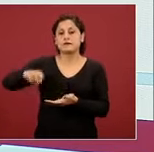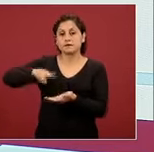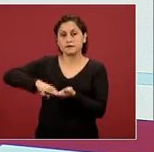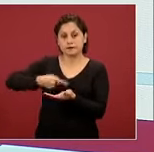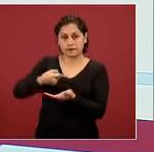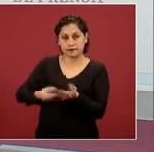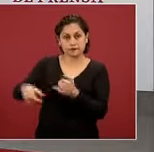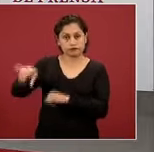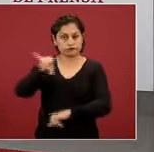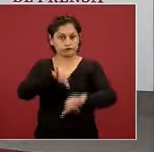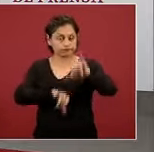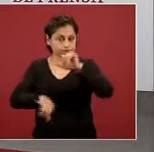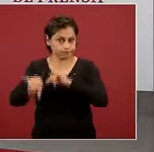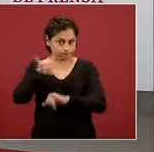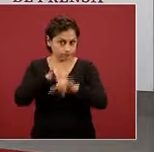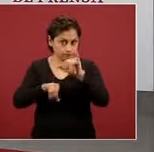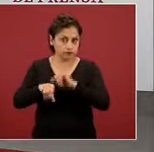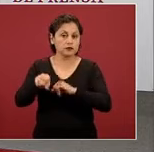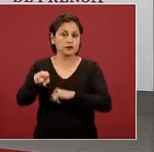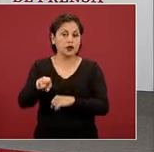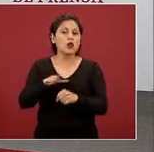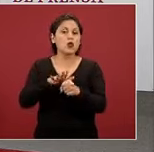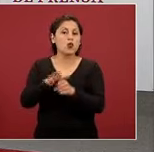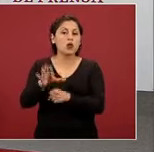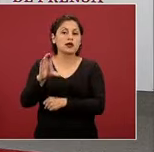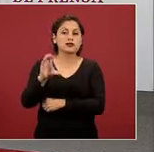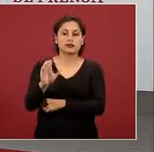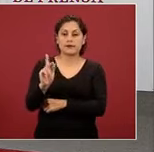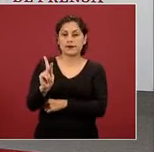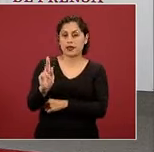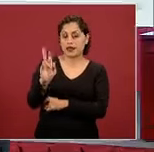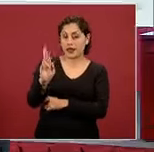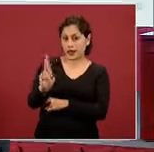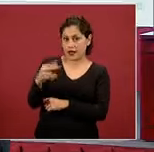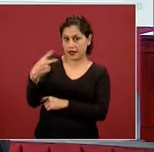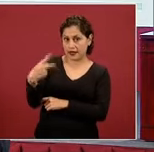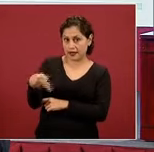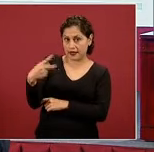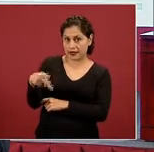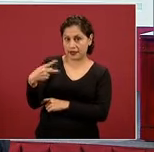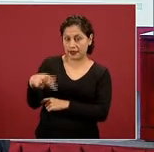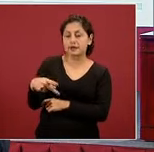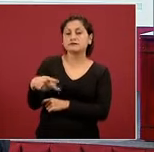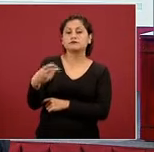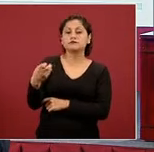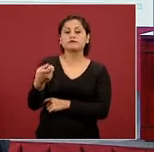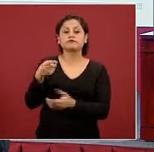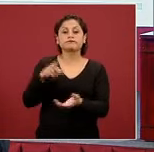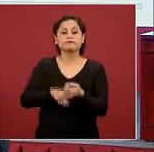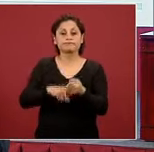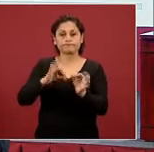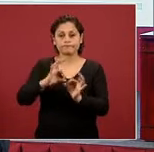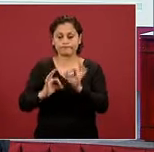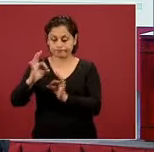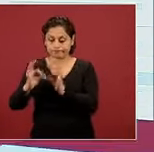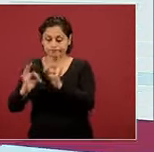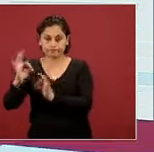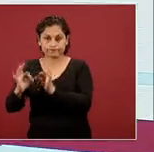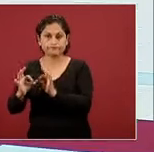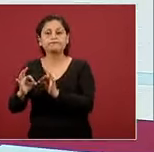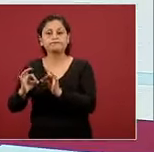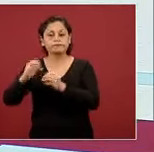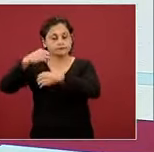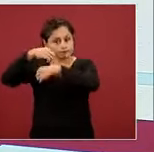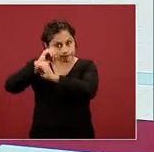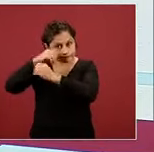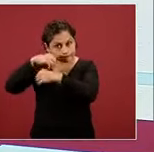técnicas de laboratorio, específicamente la técnica de PCR, reacción en cadena de la polimerasa, y se busca encontrar